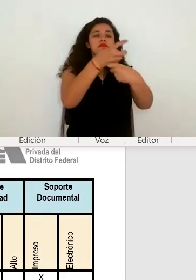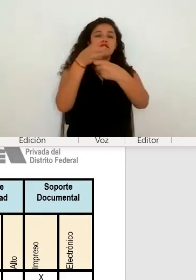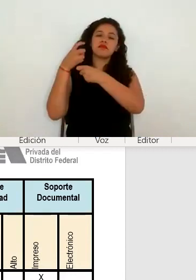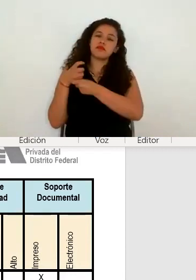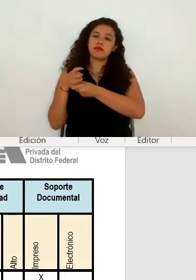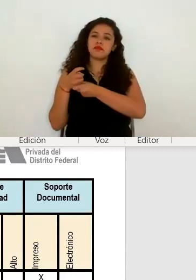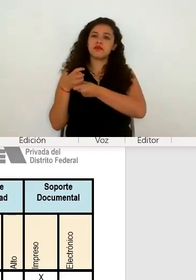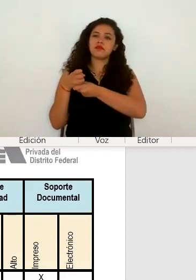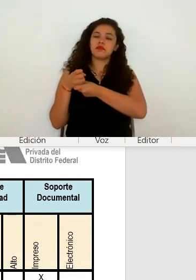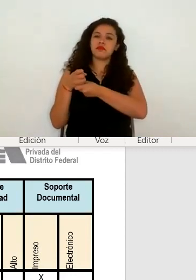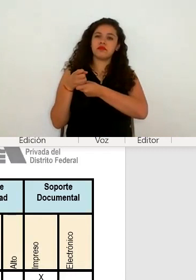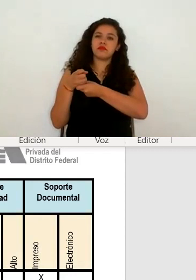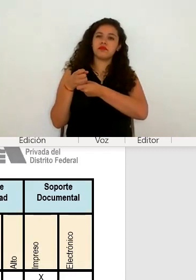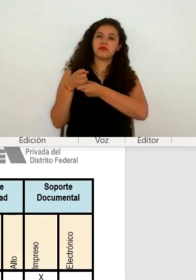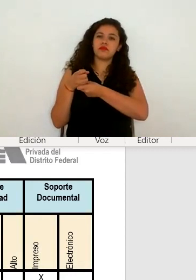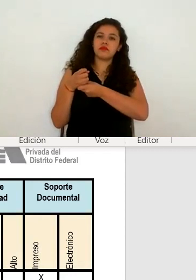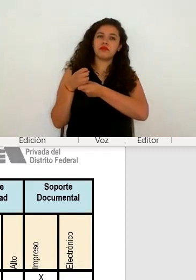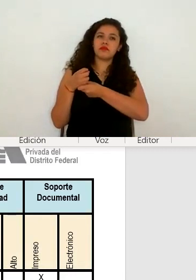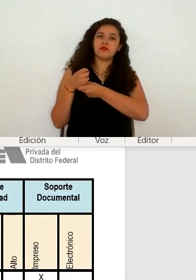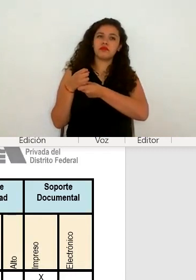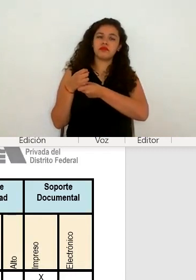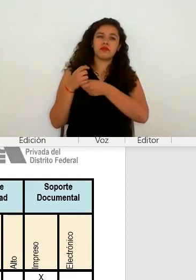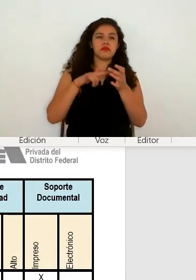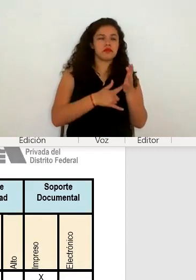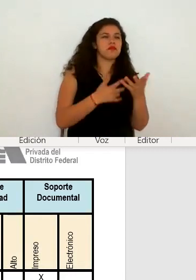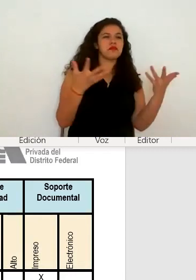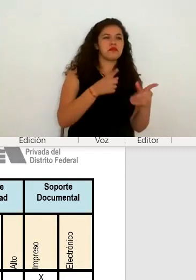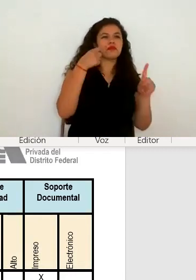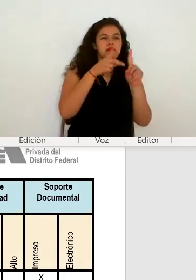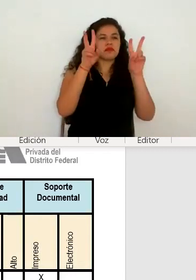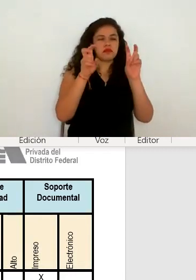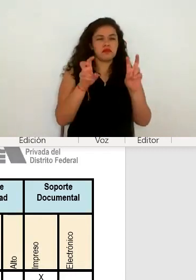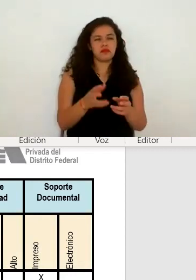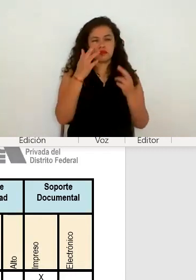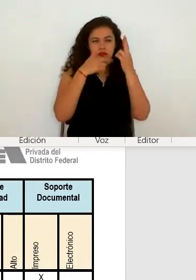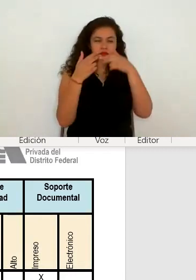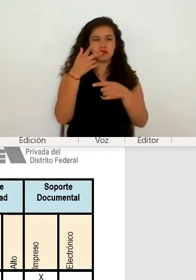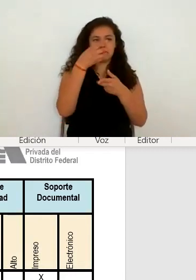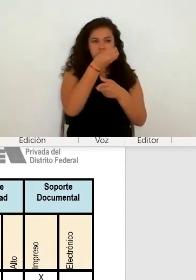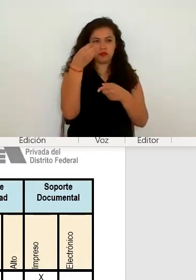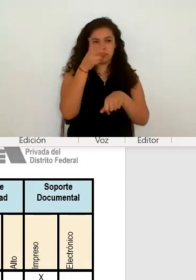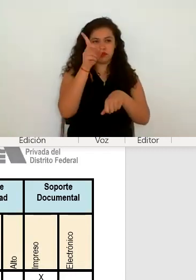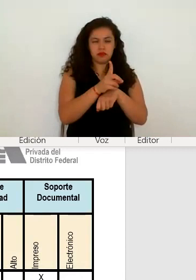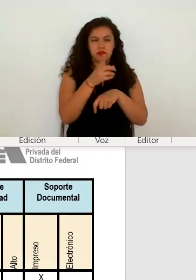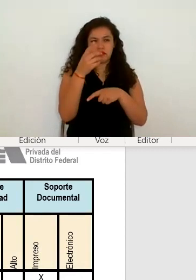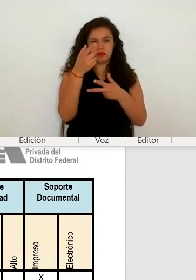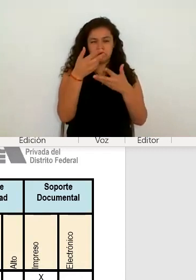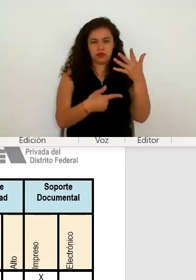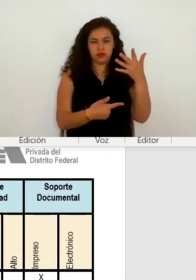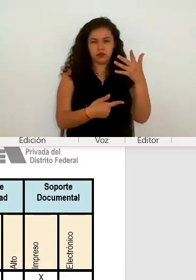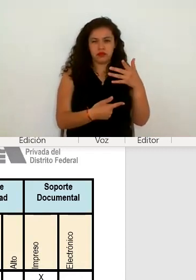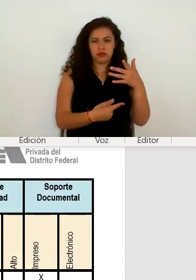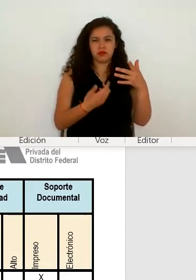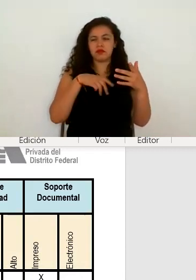entonces la invitación, dónde va a ser, a qué hora va a ser, qué temas se van a tratar, o cuál es la orden del día. Entonces, por ello, dicen, vamos a dejar